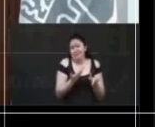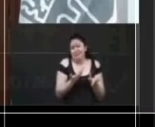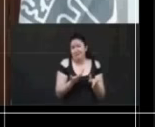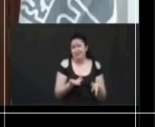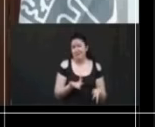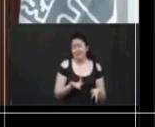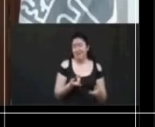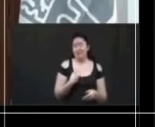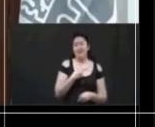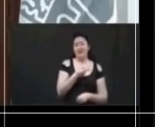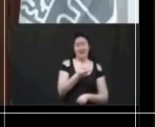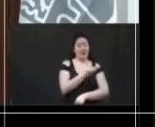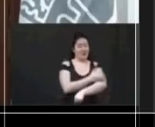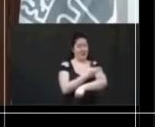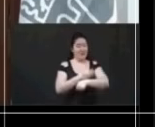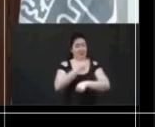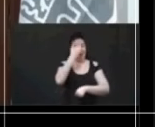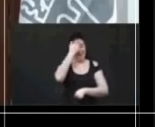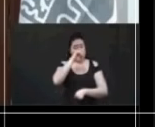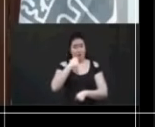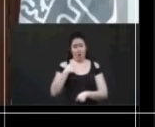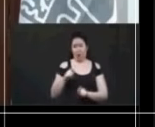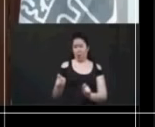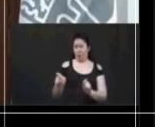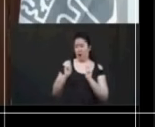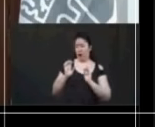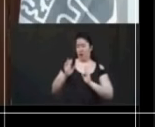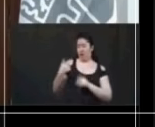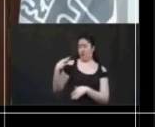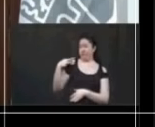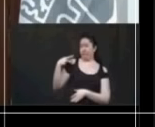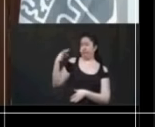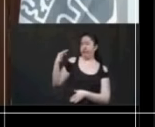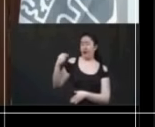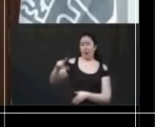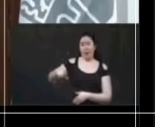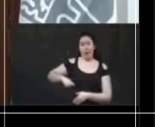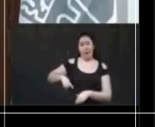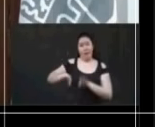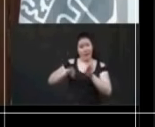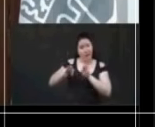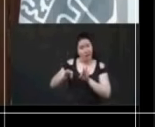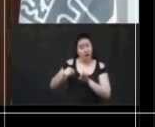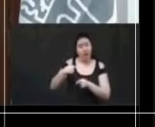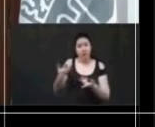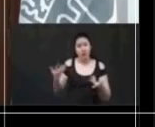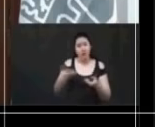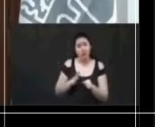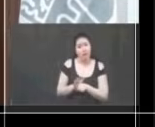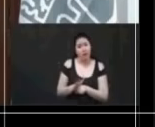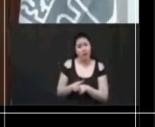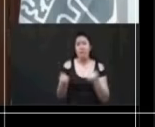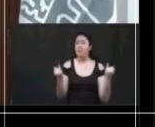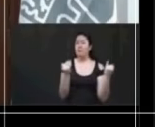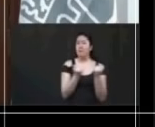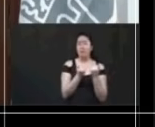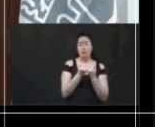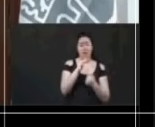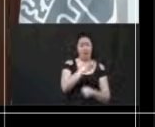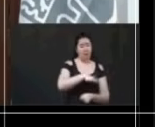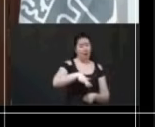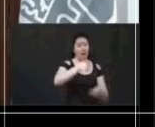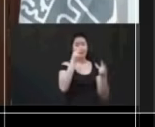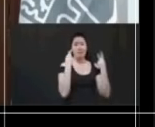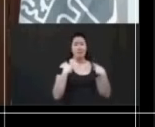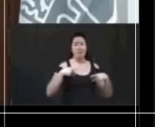Entonces, el dinero de las becas no es de Claudia Sheinbaum. No es de María Elena Álvarez Ulla, es